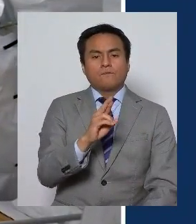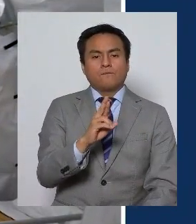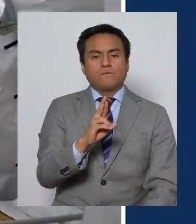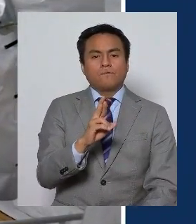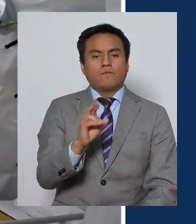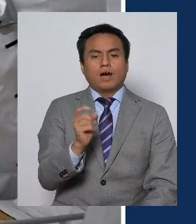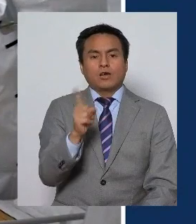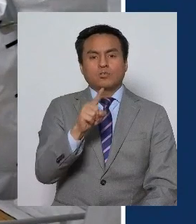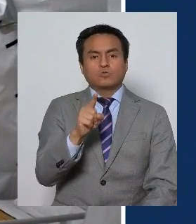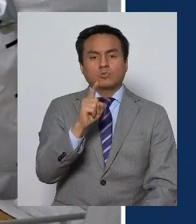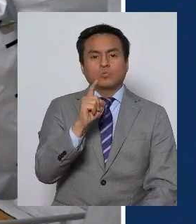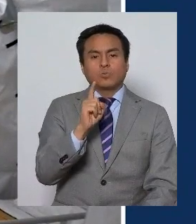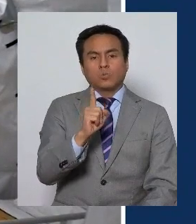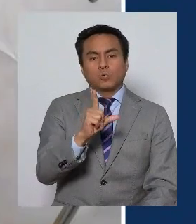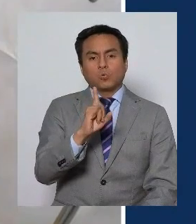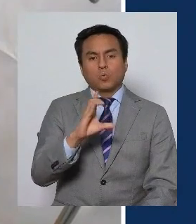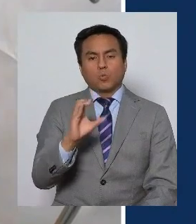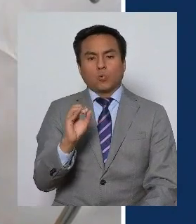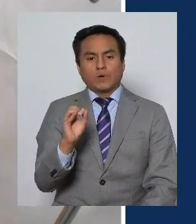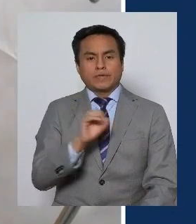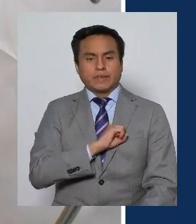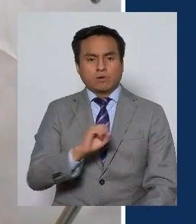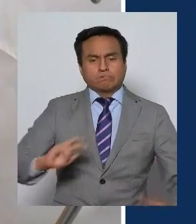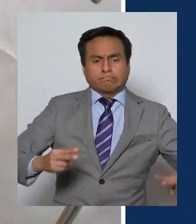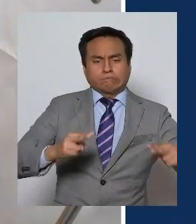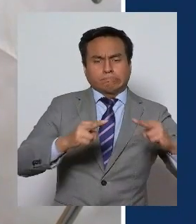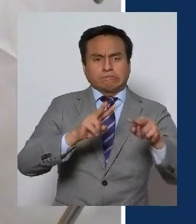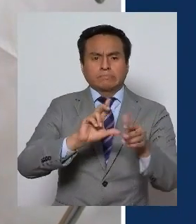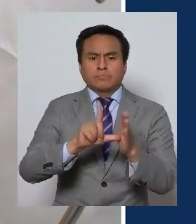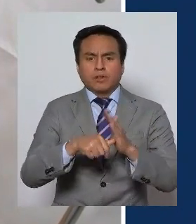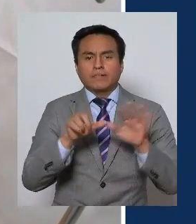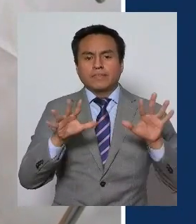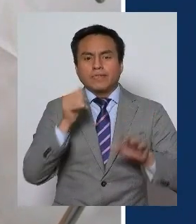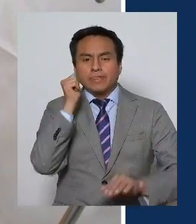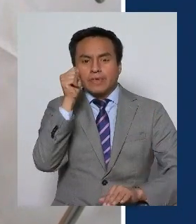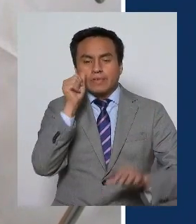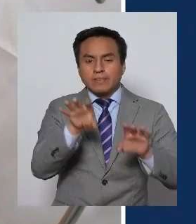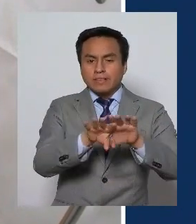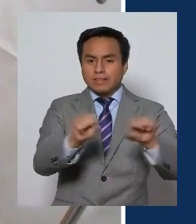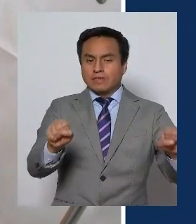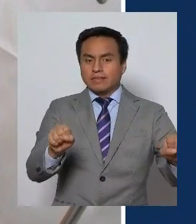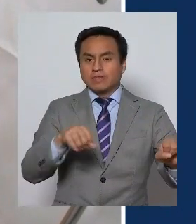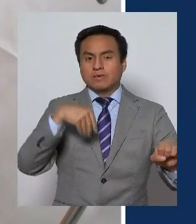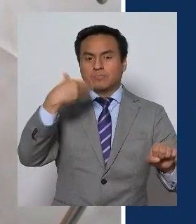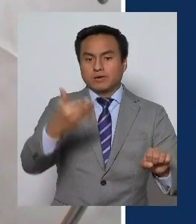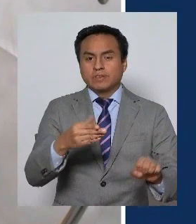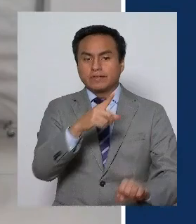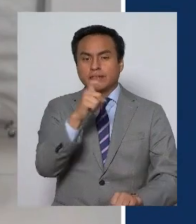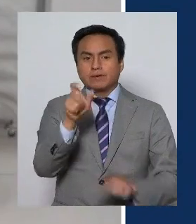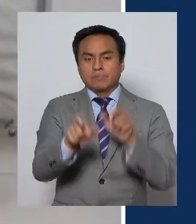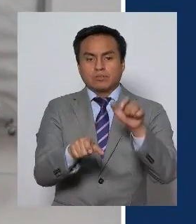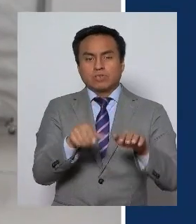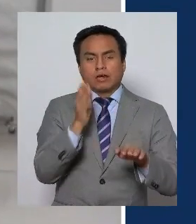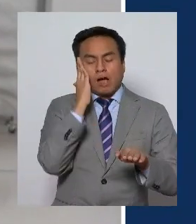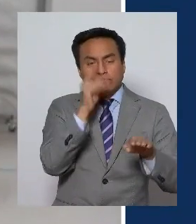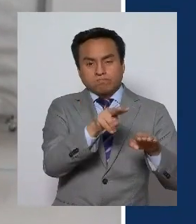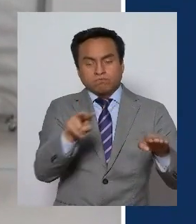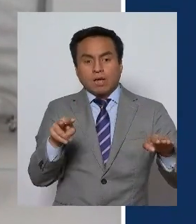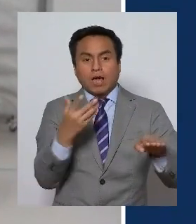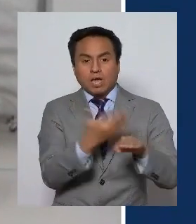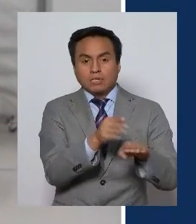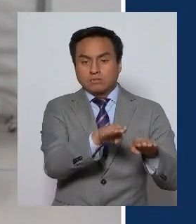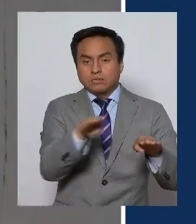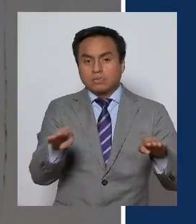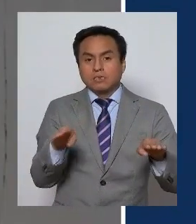Estamos hablando de una construcción que se demora 10 días en estar lista para recibir 100 pacientes cada una de estas